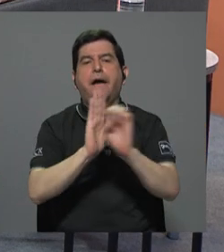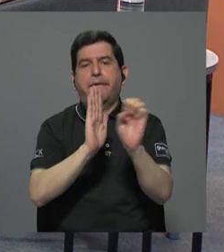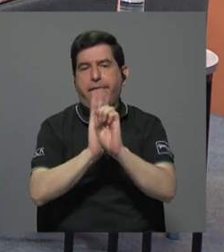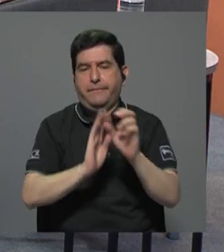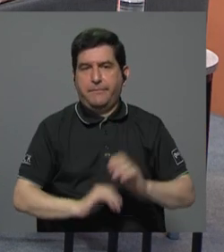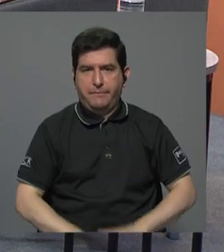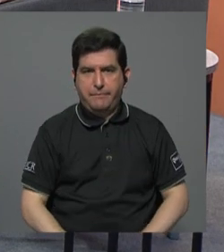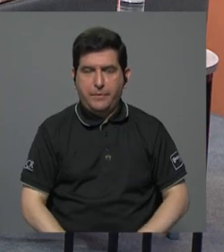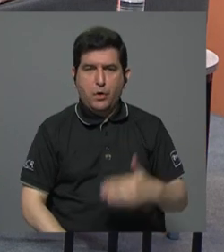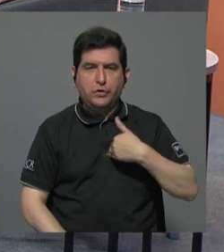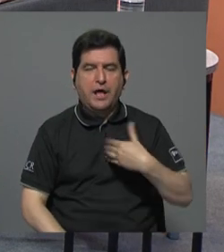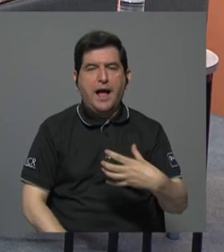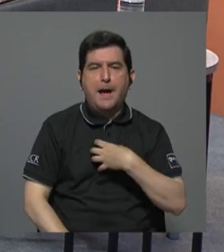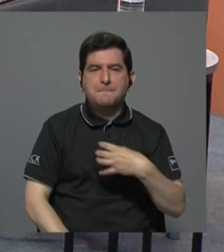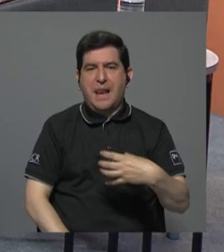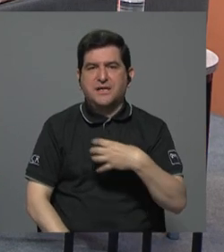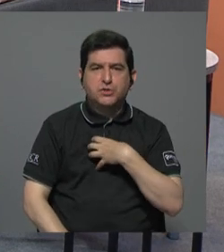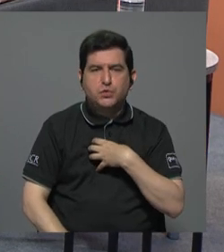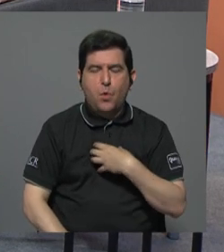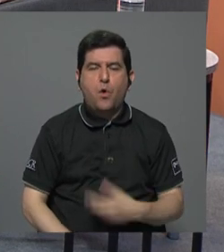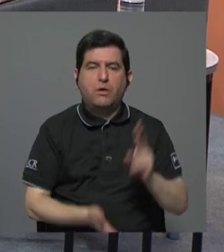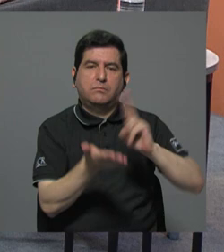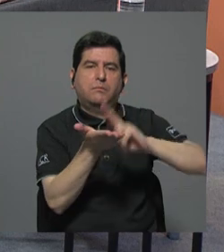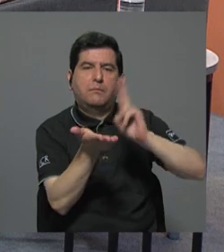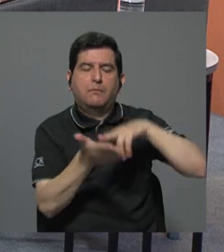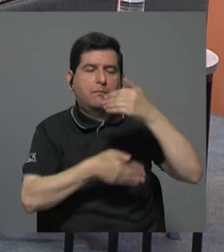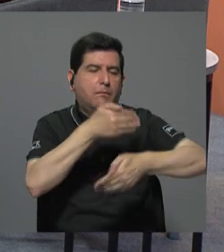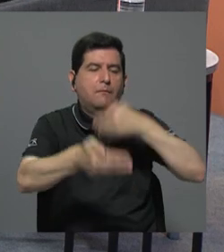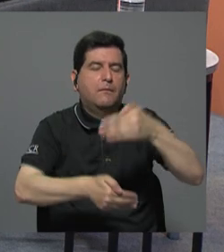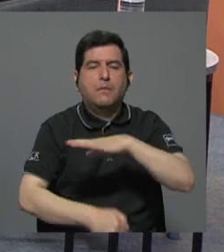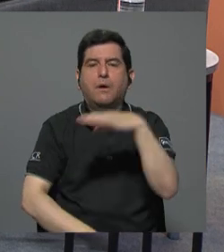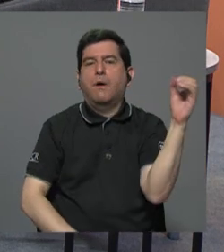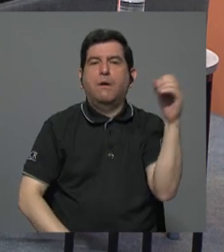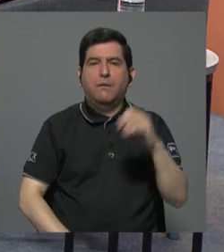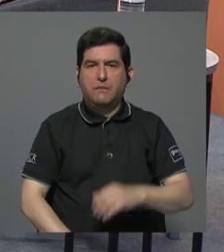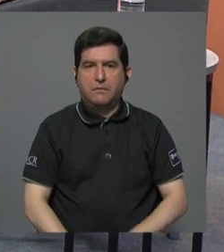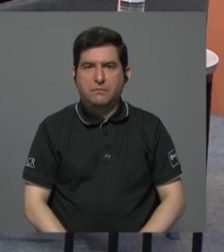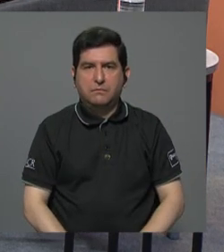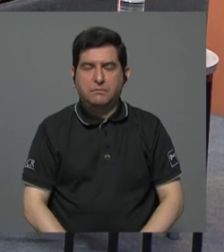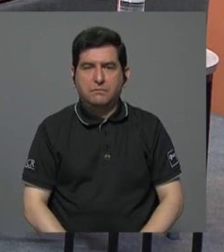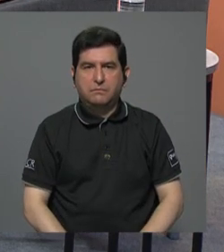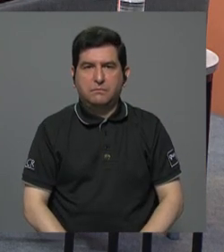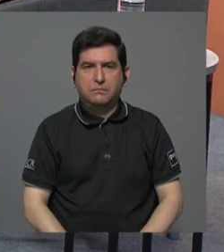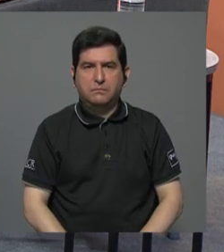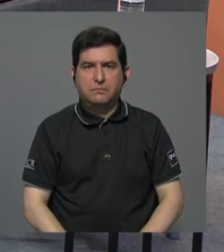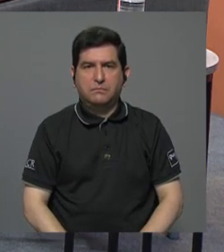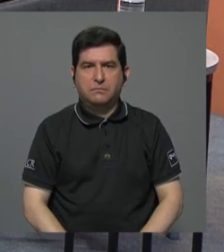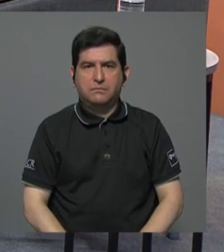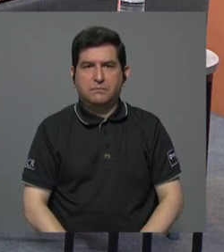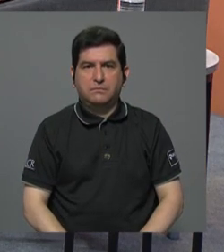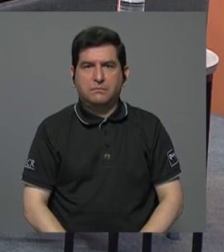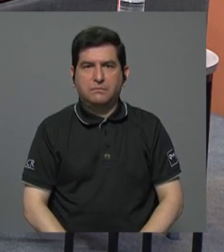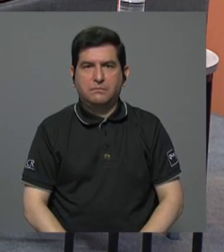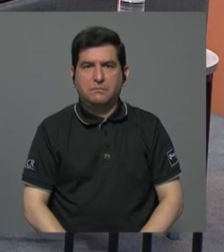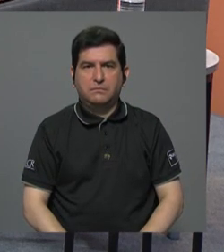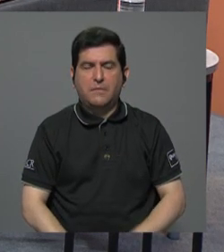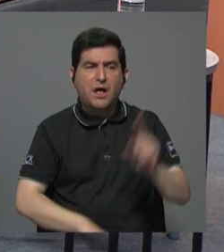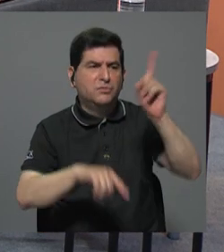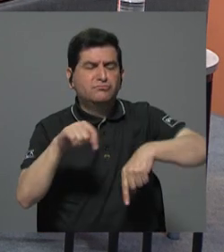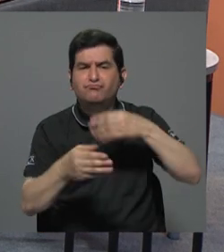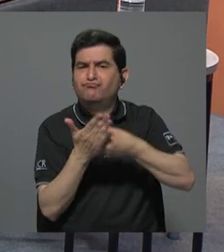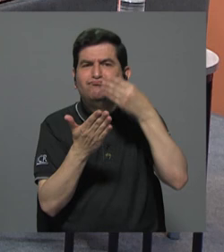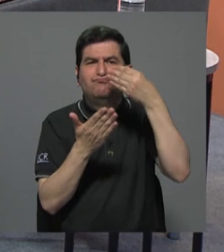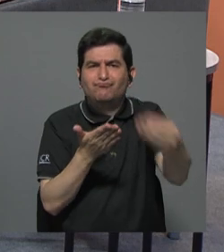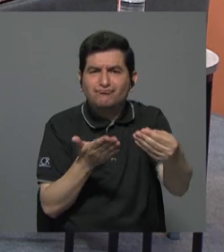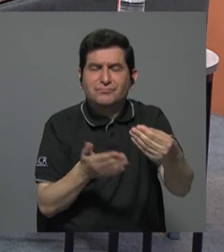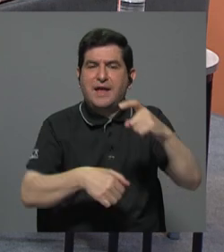de que hayan apelaciones en contrataciones o por ejemplo de que hayan no se logre comprar